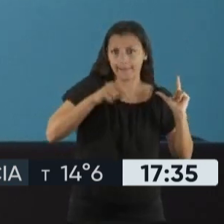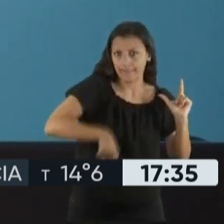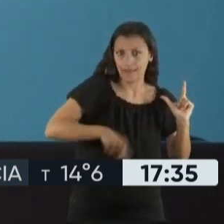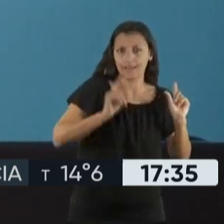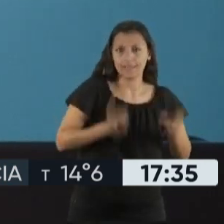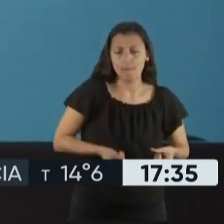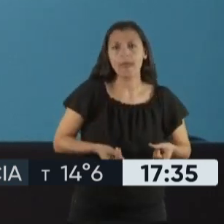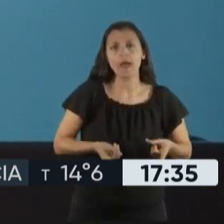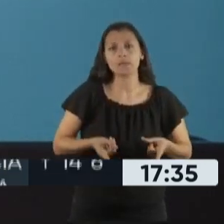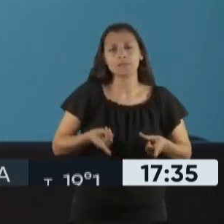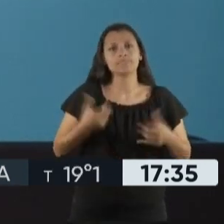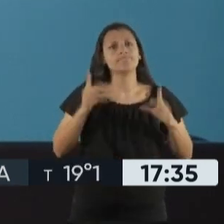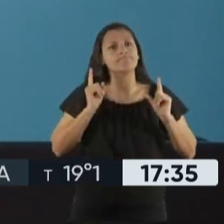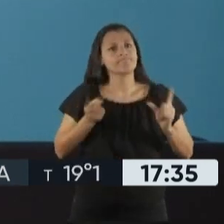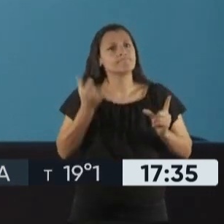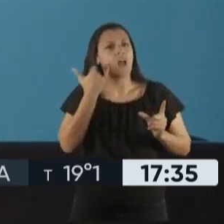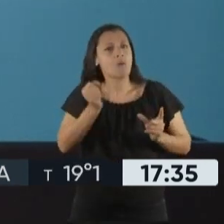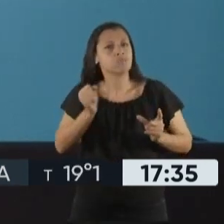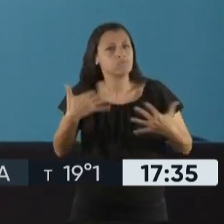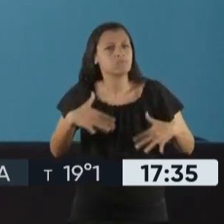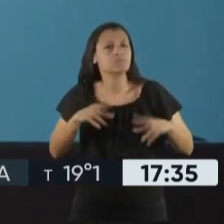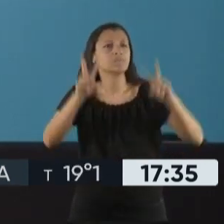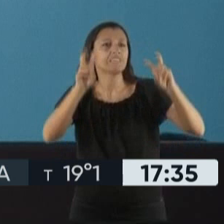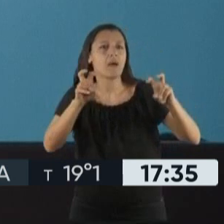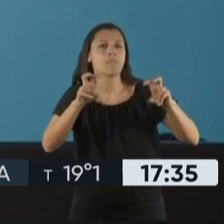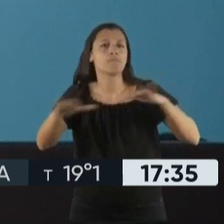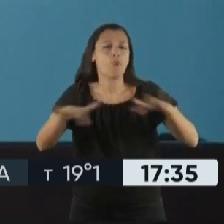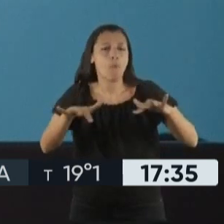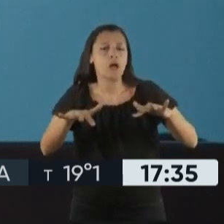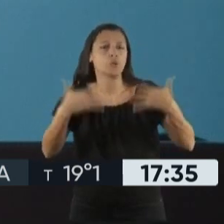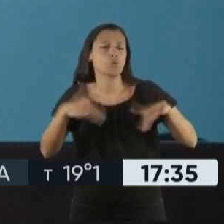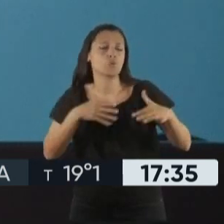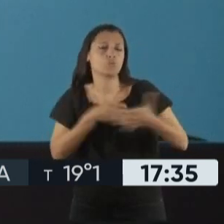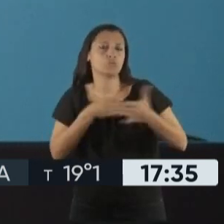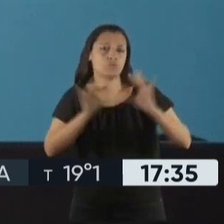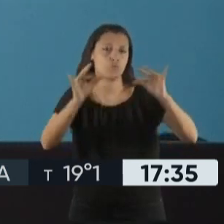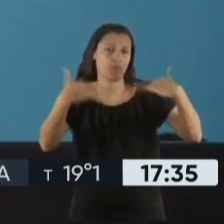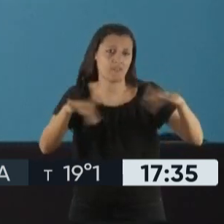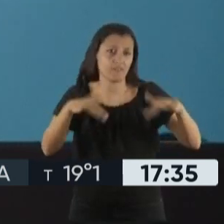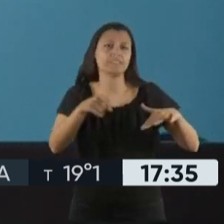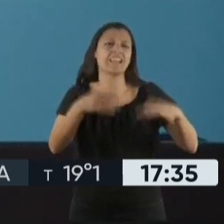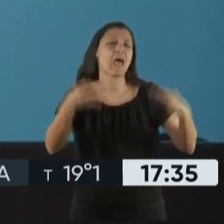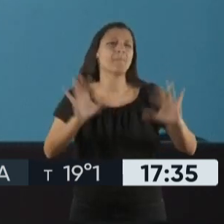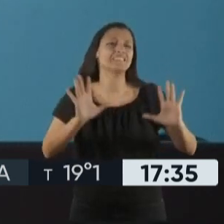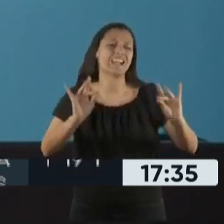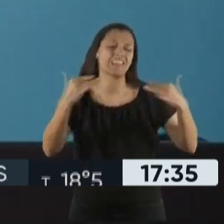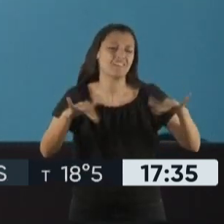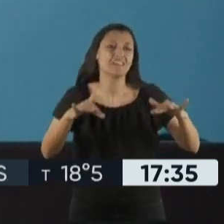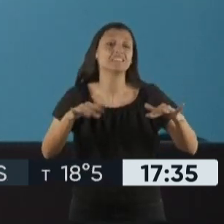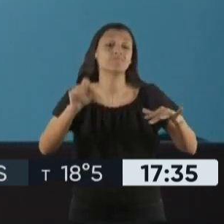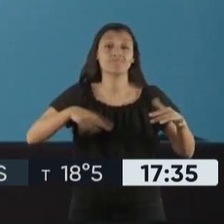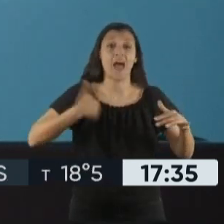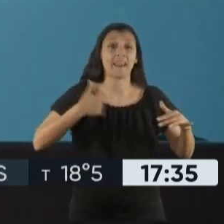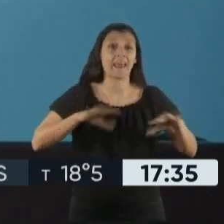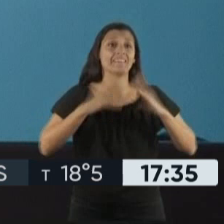también han atravesado tiempos difíciles. Estos tiempos han sido particularmente difíciles en una